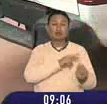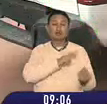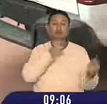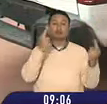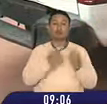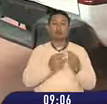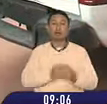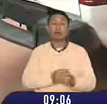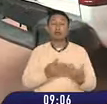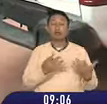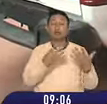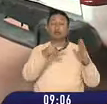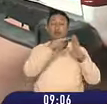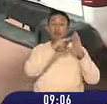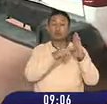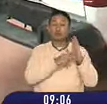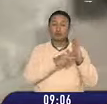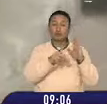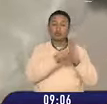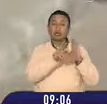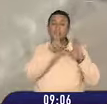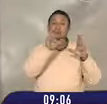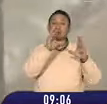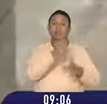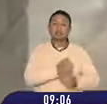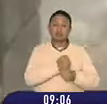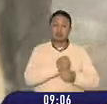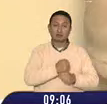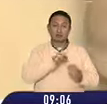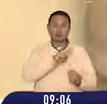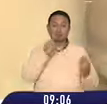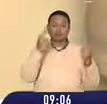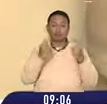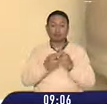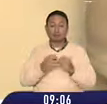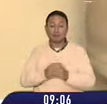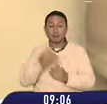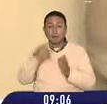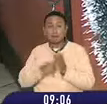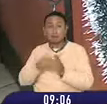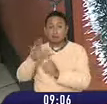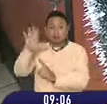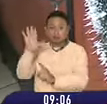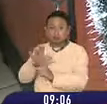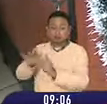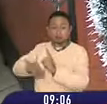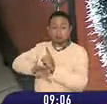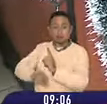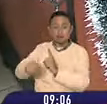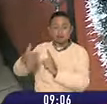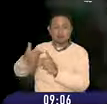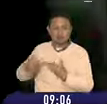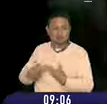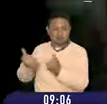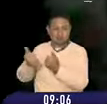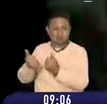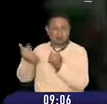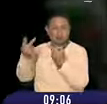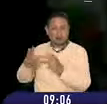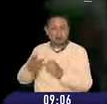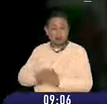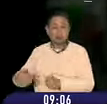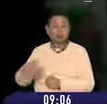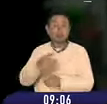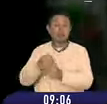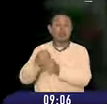cuerpos legales relacionados con la seguridad y reforma las sanciones para delitos como intimidación, robo, prevaricato, así como también tipifica el delito